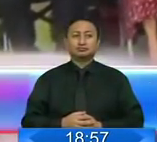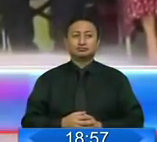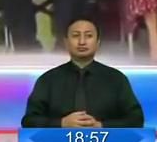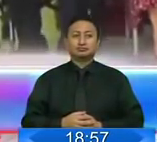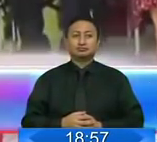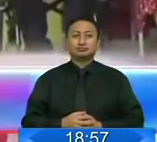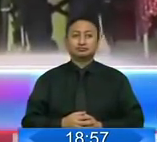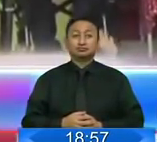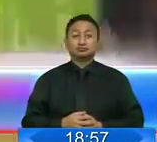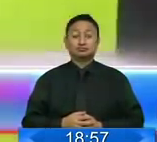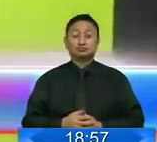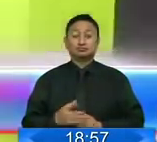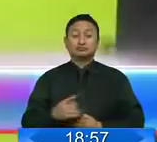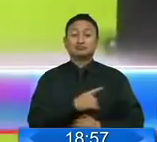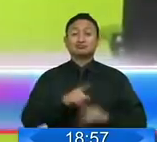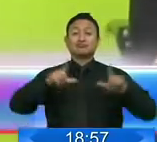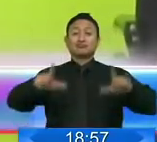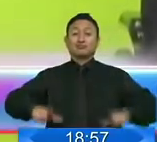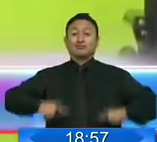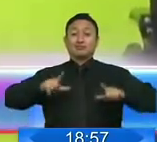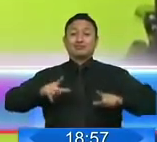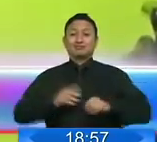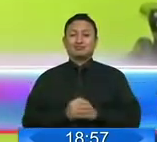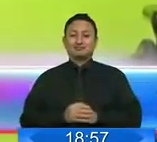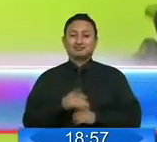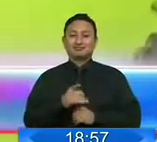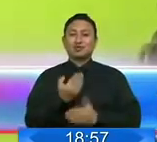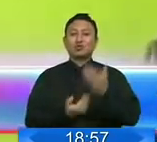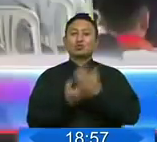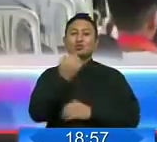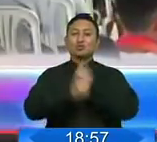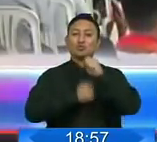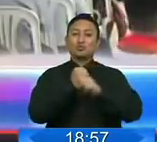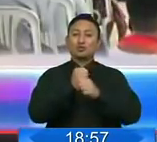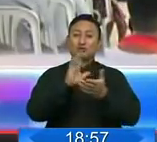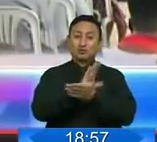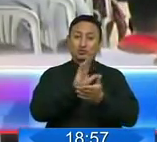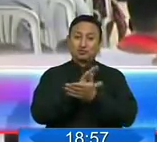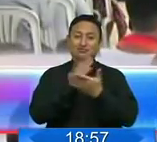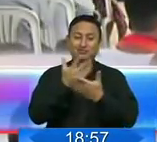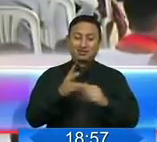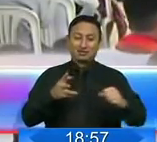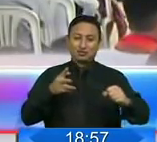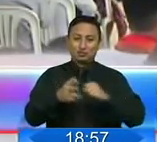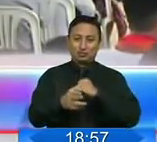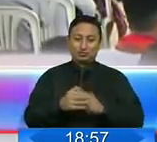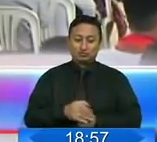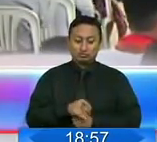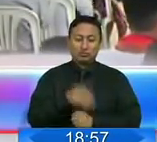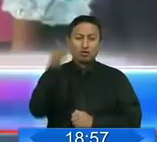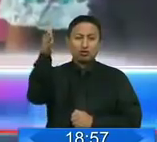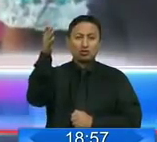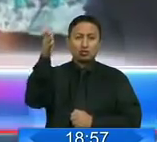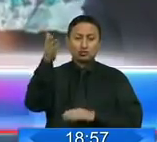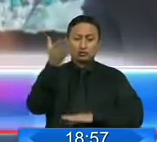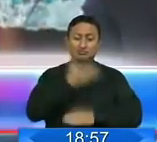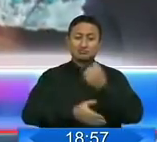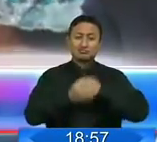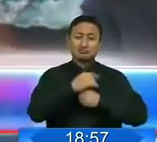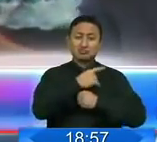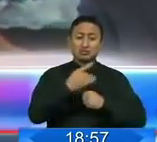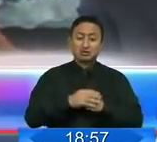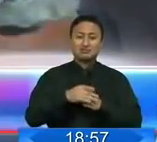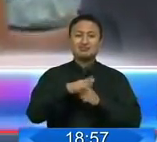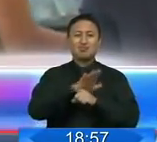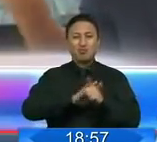Imperturbable, Lenín Moreno inaugura el nuevo periodo escolar con un discurso que no se desbanca de lo que ha etiquetado como abusos o